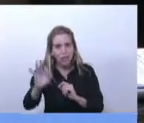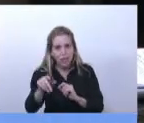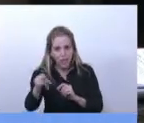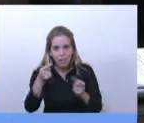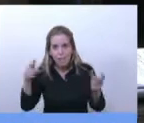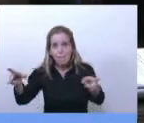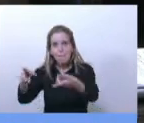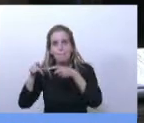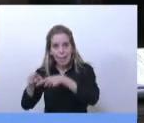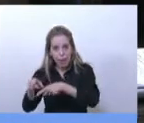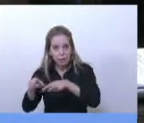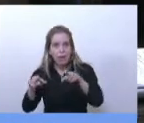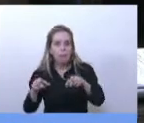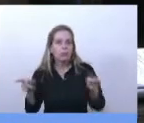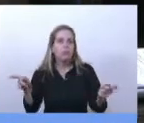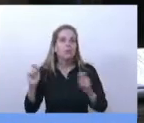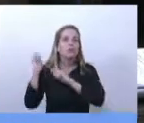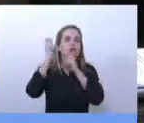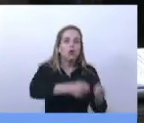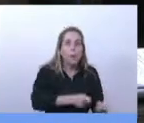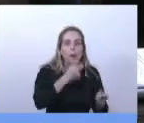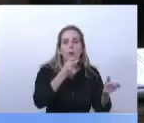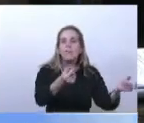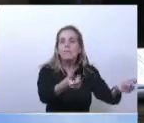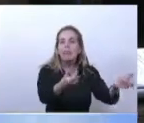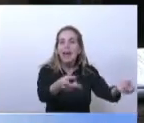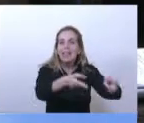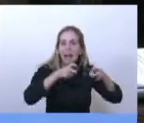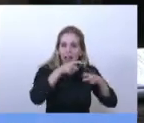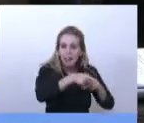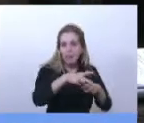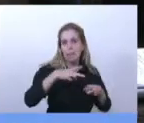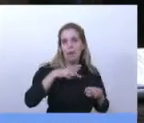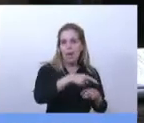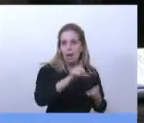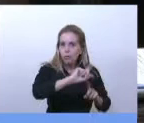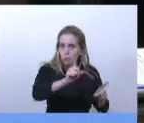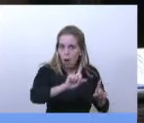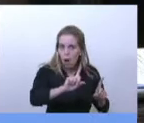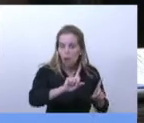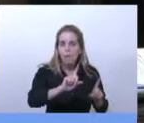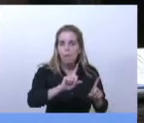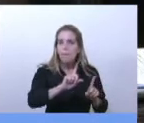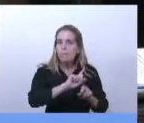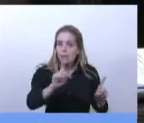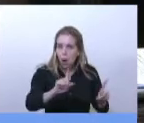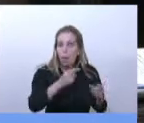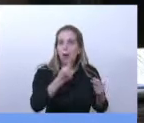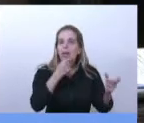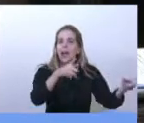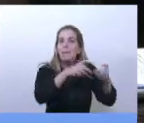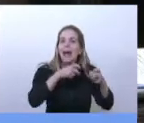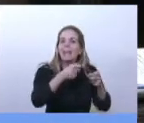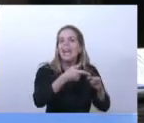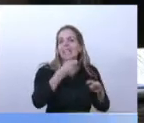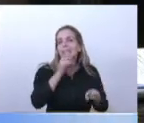suplida por fondos aportados por privados de manera obligatoria menos aún justificando su captación en un